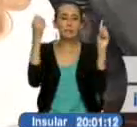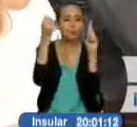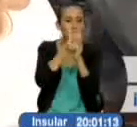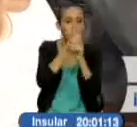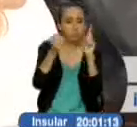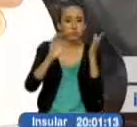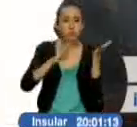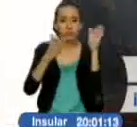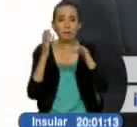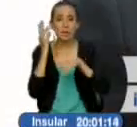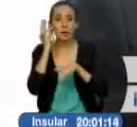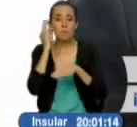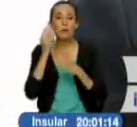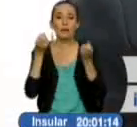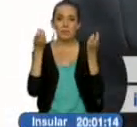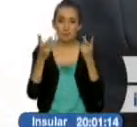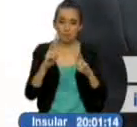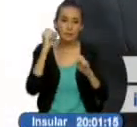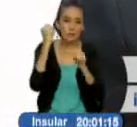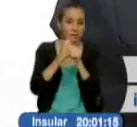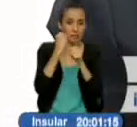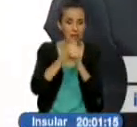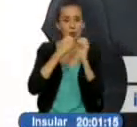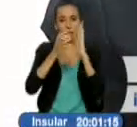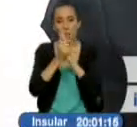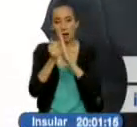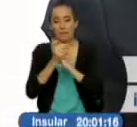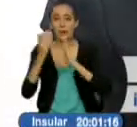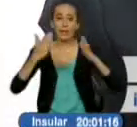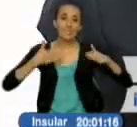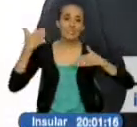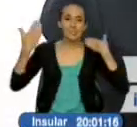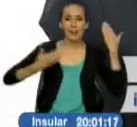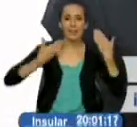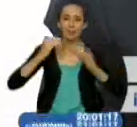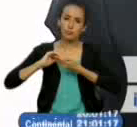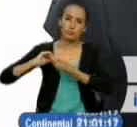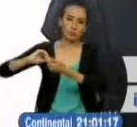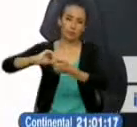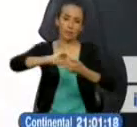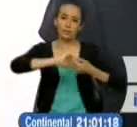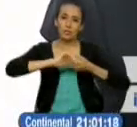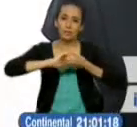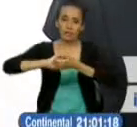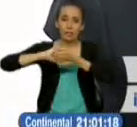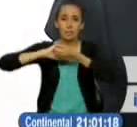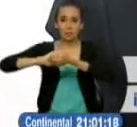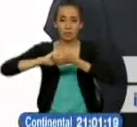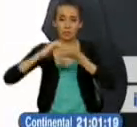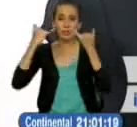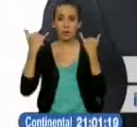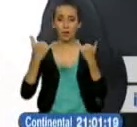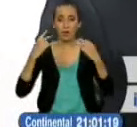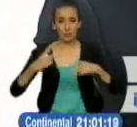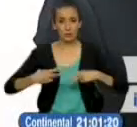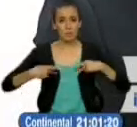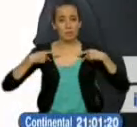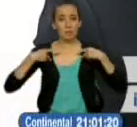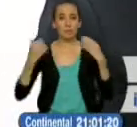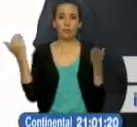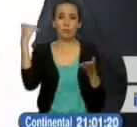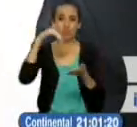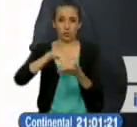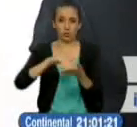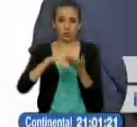otra de sus tareas. Esa alegría, esa solidaridad, pero sobre todo ese compañerismo que vamos a vivir los ecuatorianos